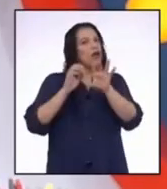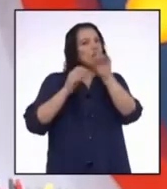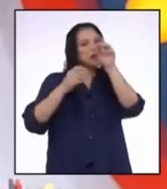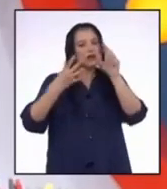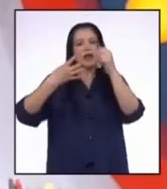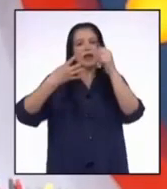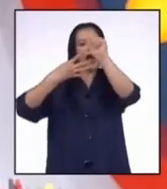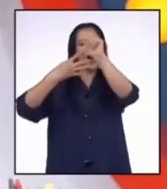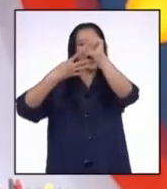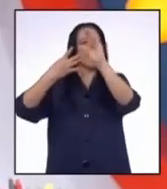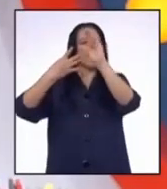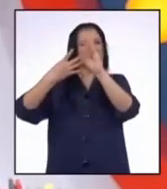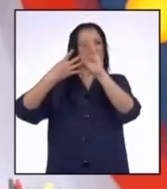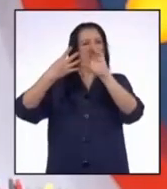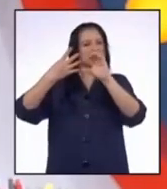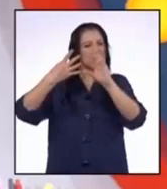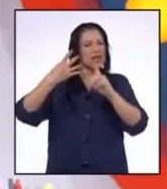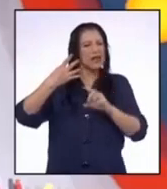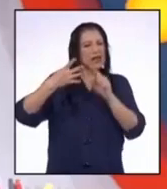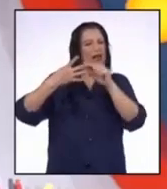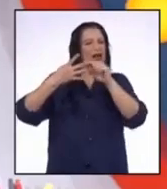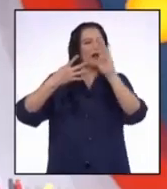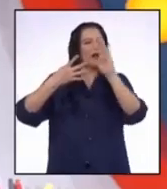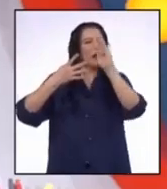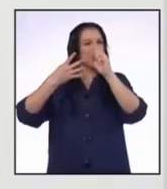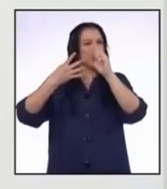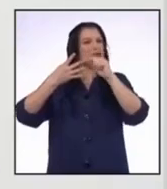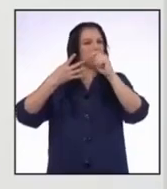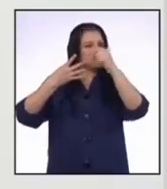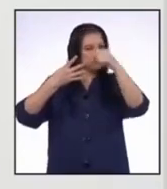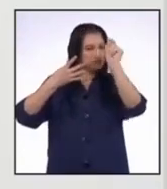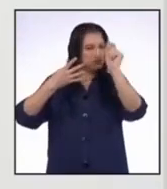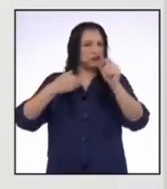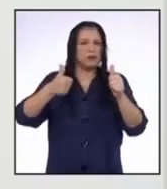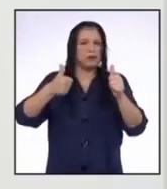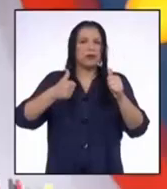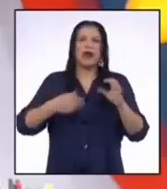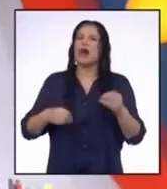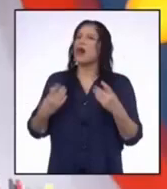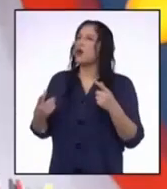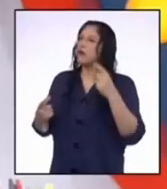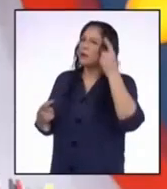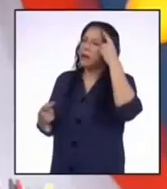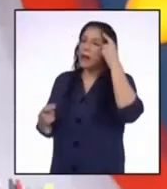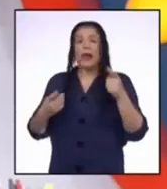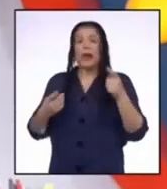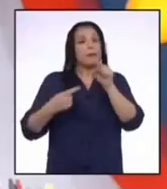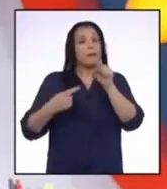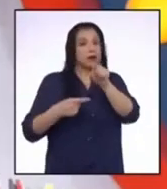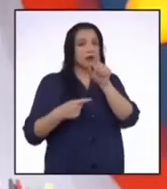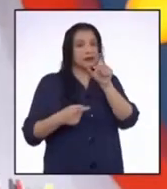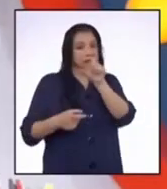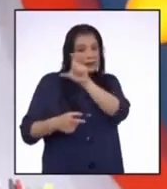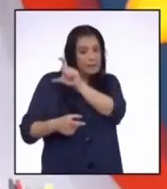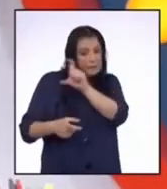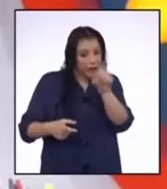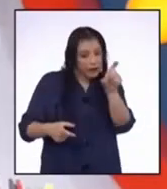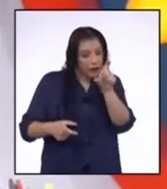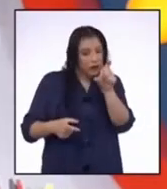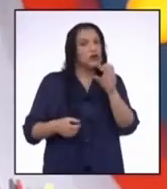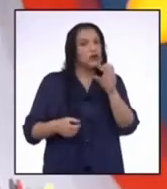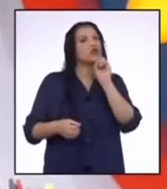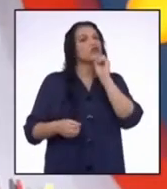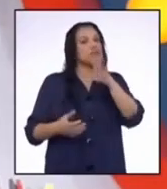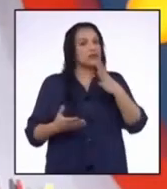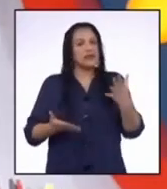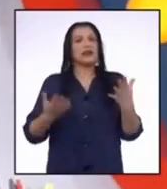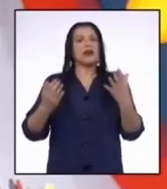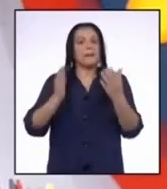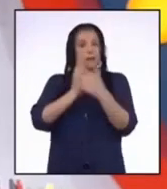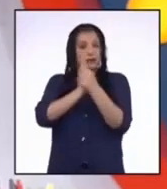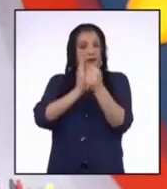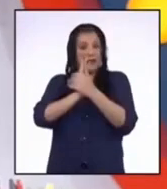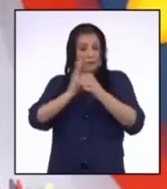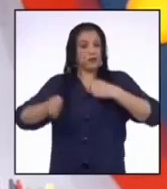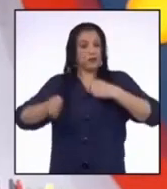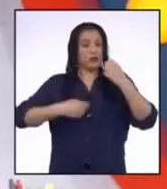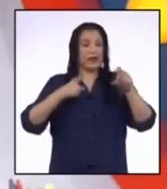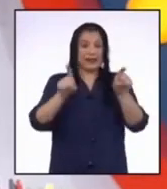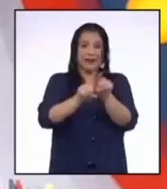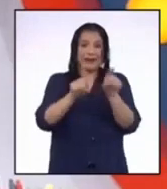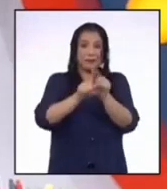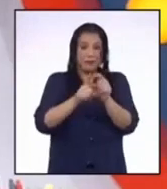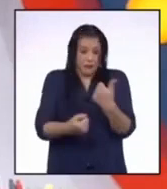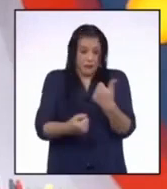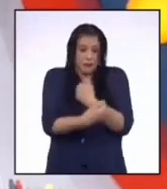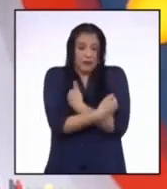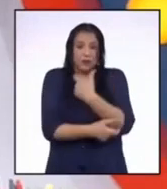alternativa B, cuando analizamos el título, es correcta. ¿Cómo así? Porque este párrafo nos confirma que tanto la capacidad emocional como